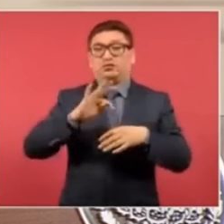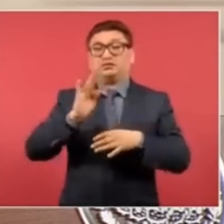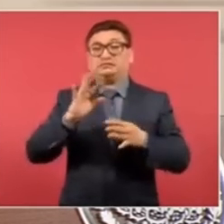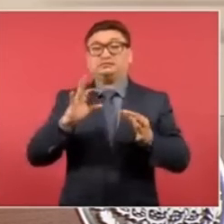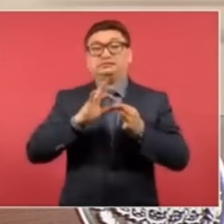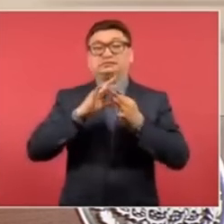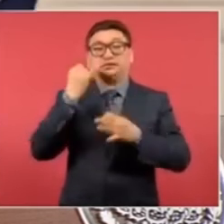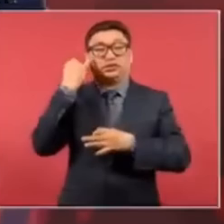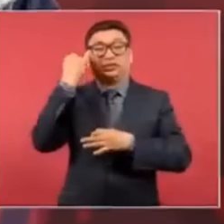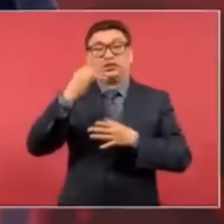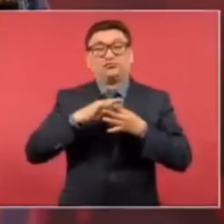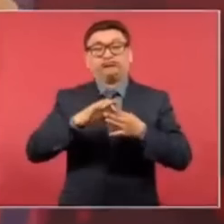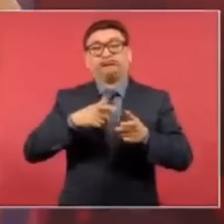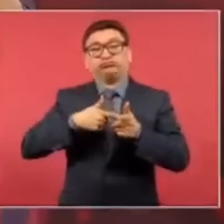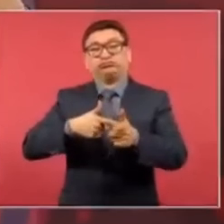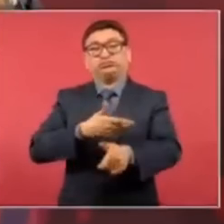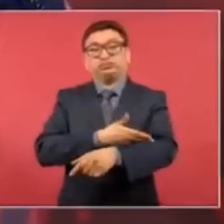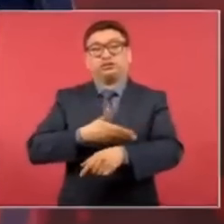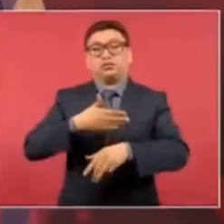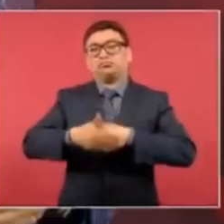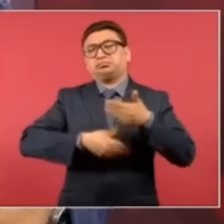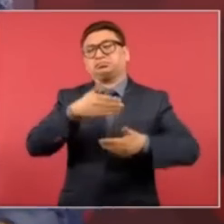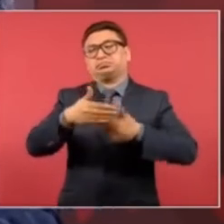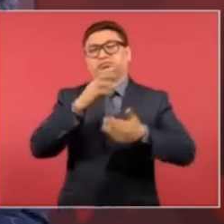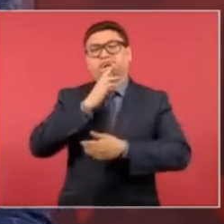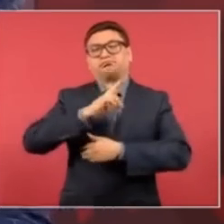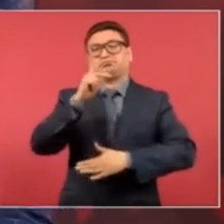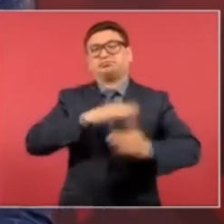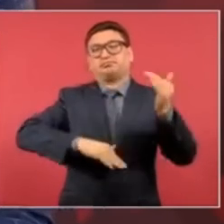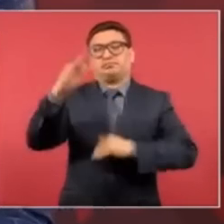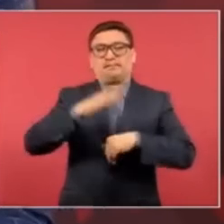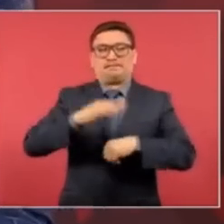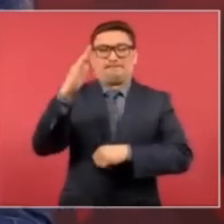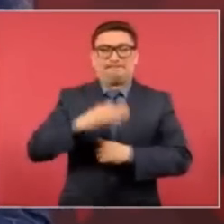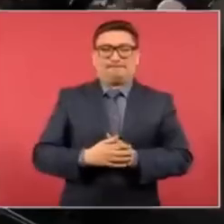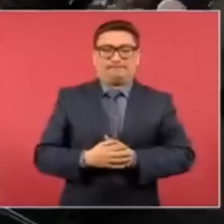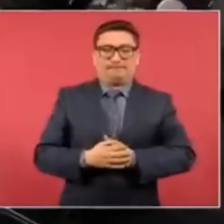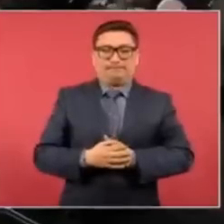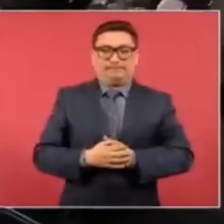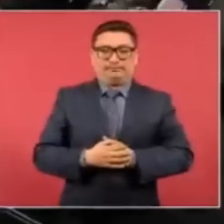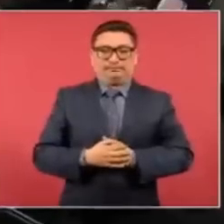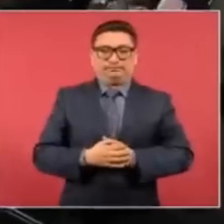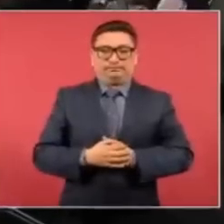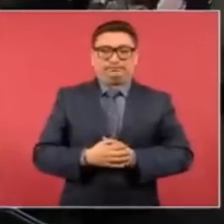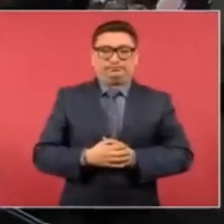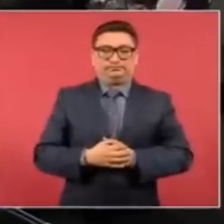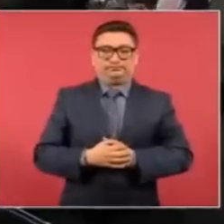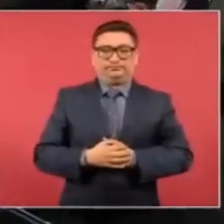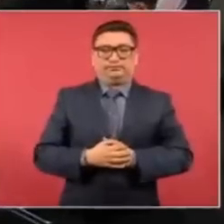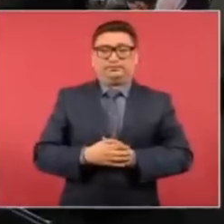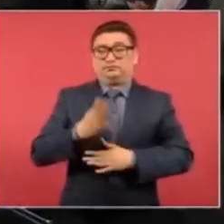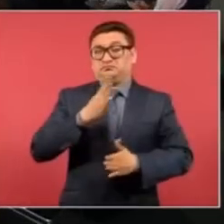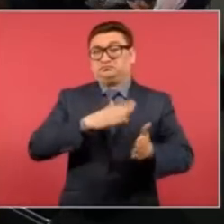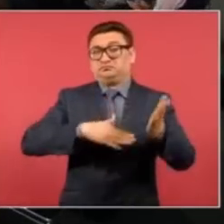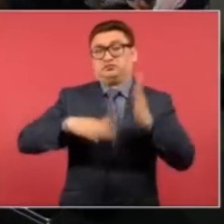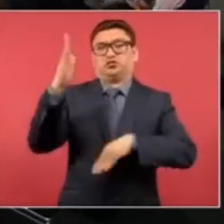juntos, el maderismo hubiese triunfado y era el triunfo de